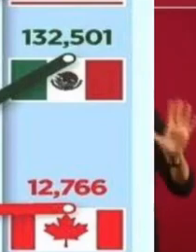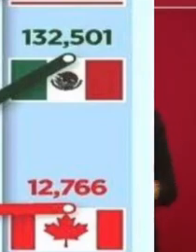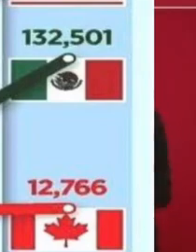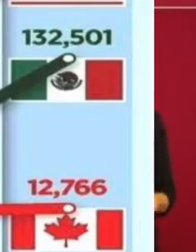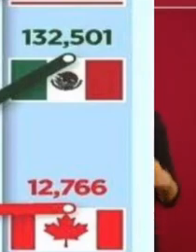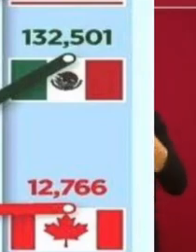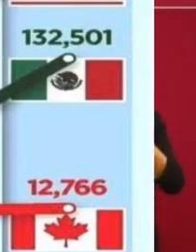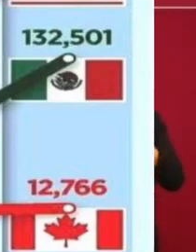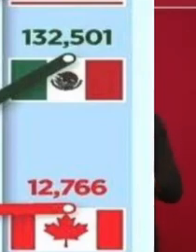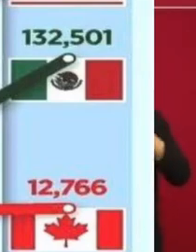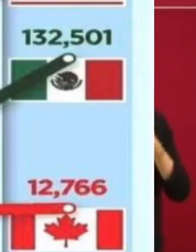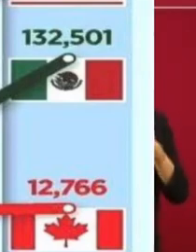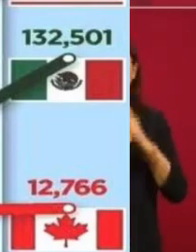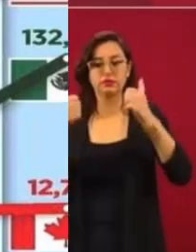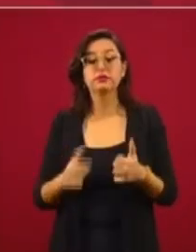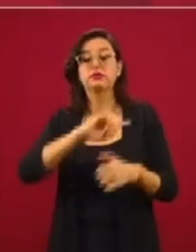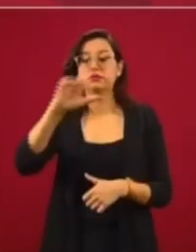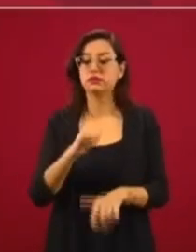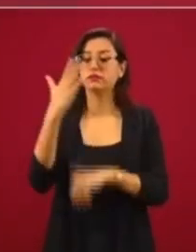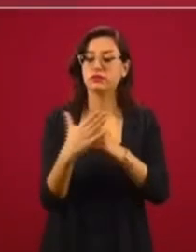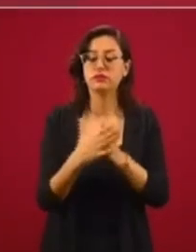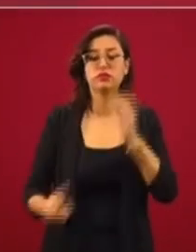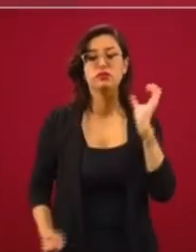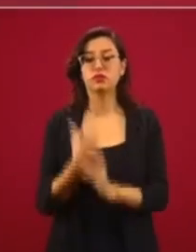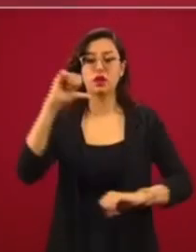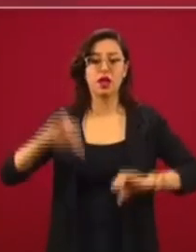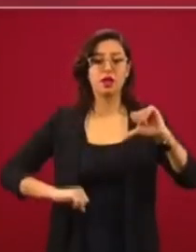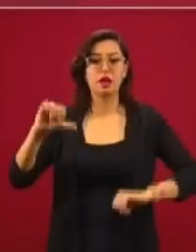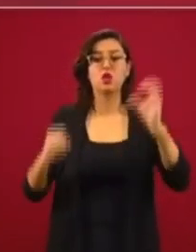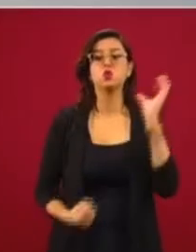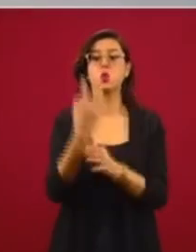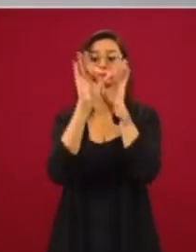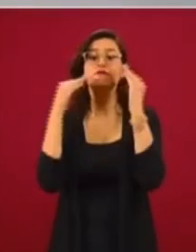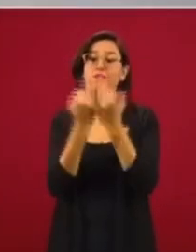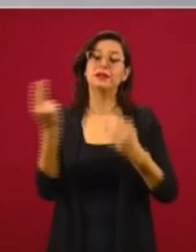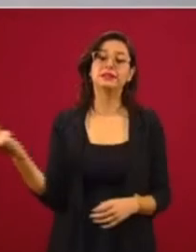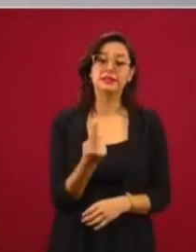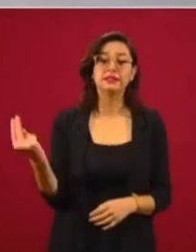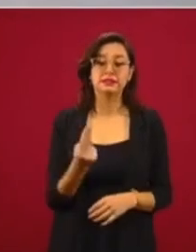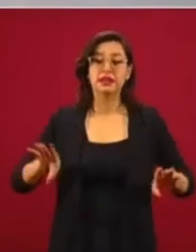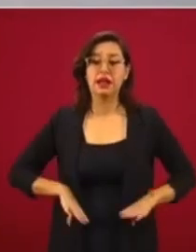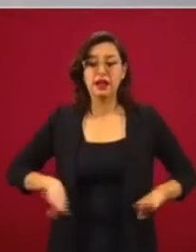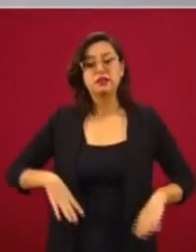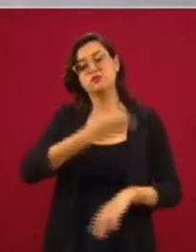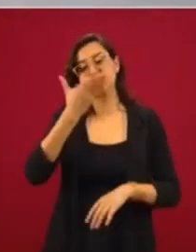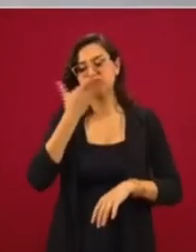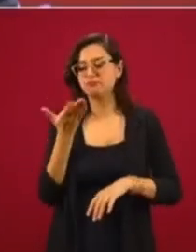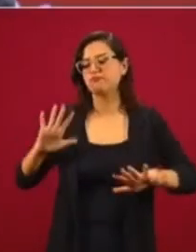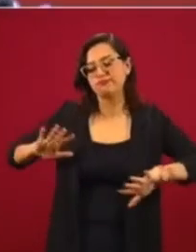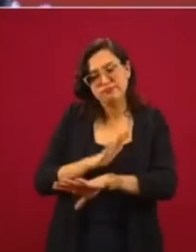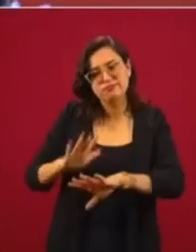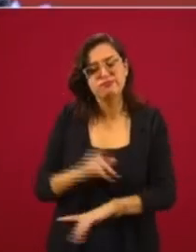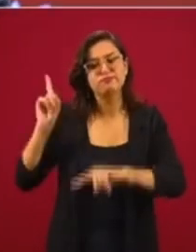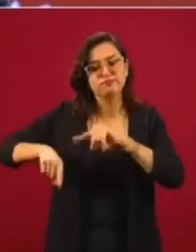sana distancia y vamos a la nueva normalidad, que implica comportamientos distintos